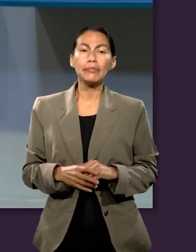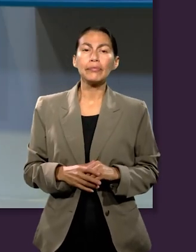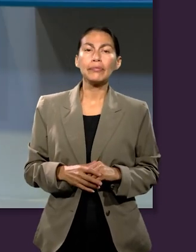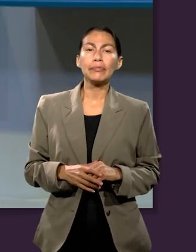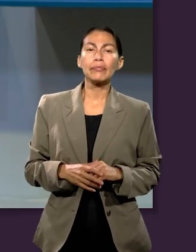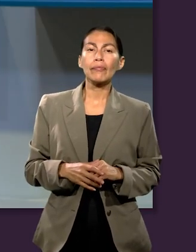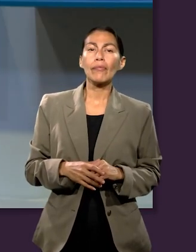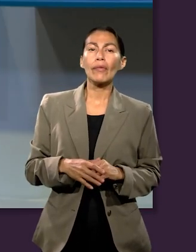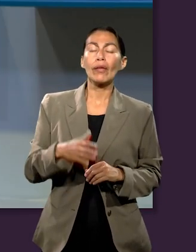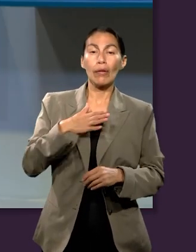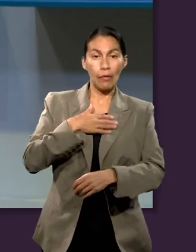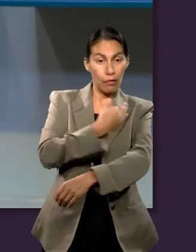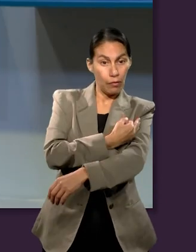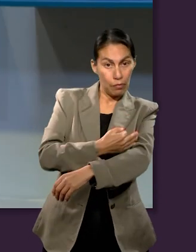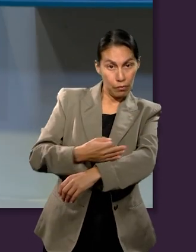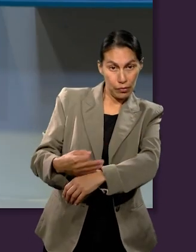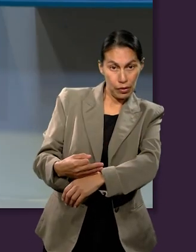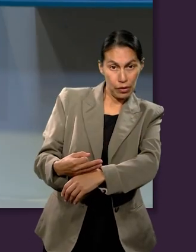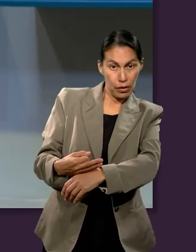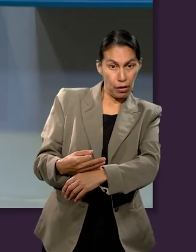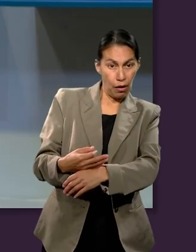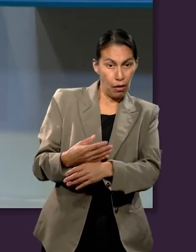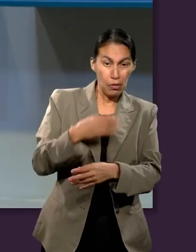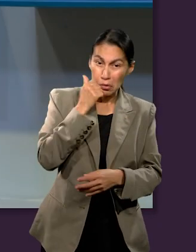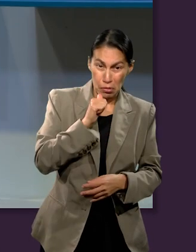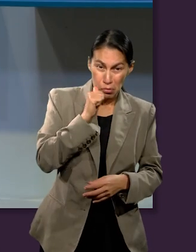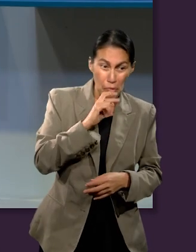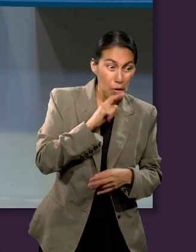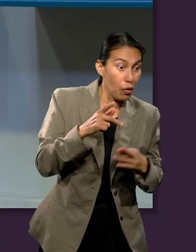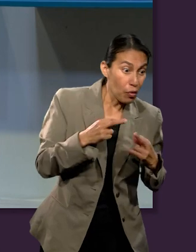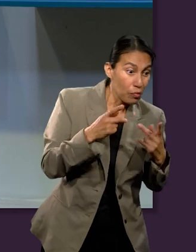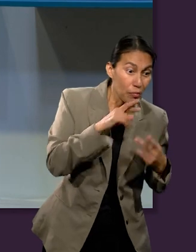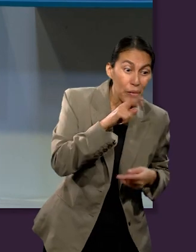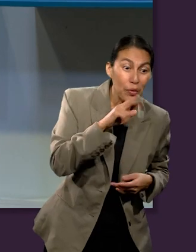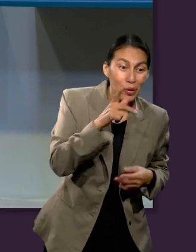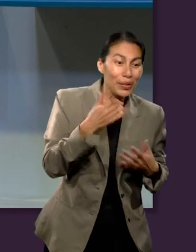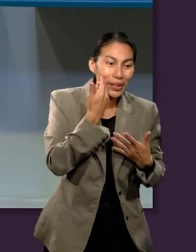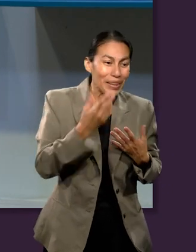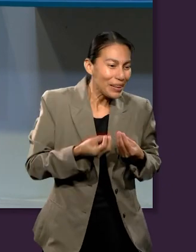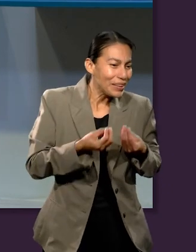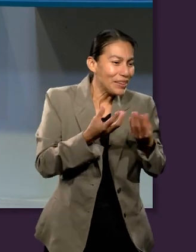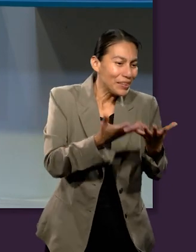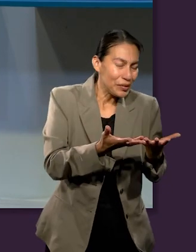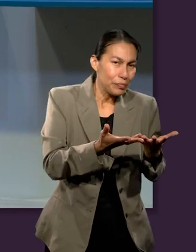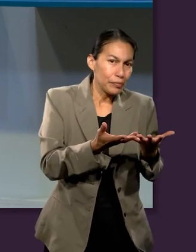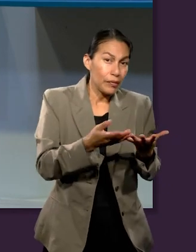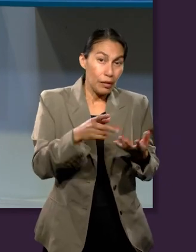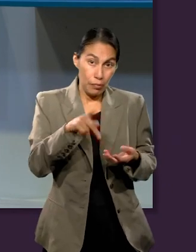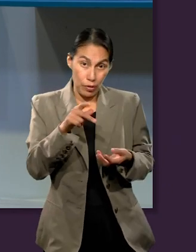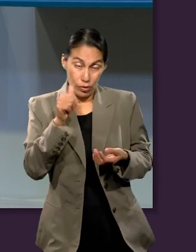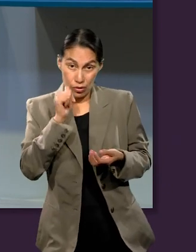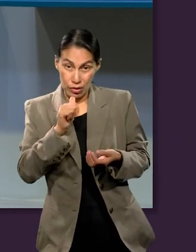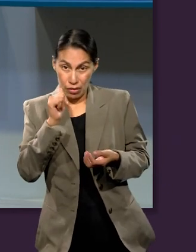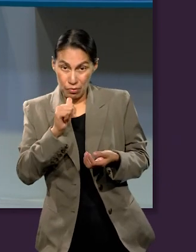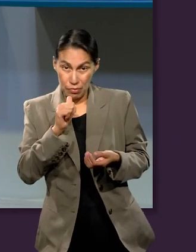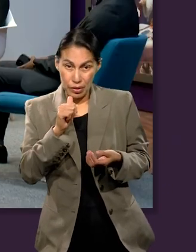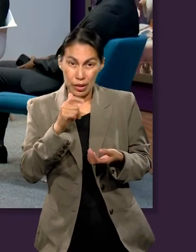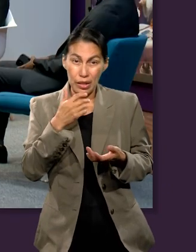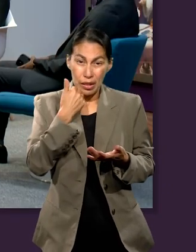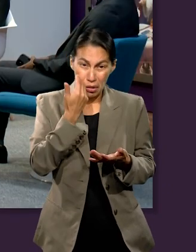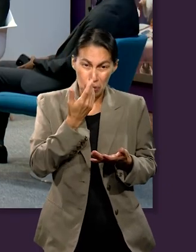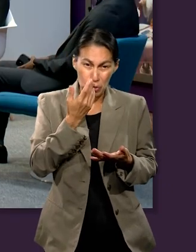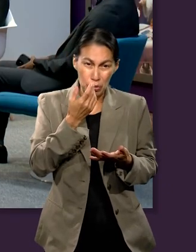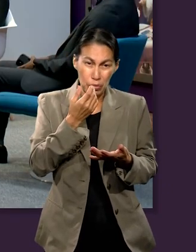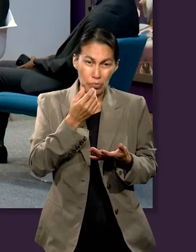y en la familia Aunque buscamos lo mejor siempre tenemos el desafío